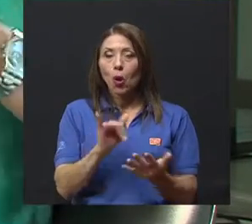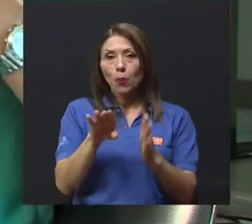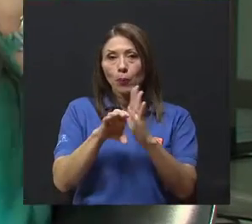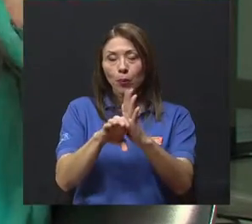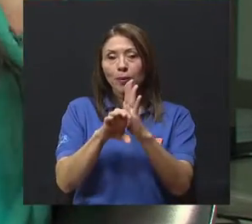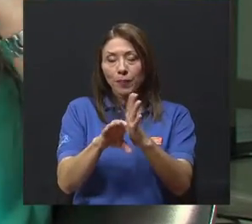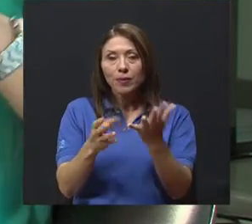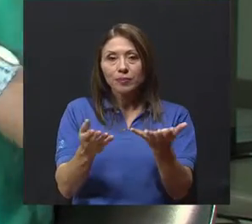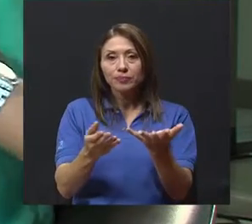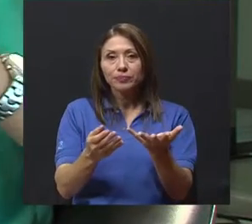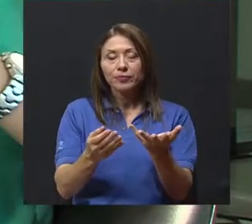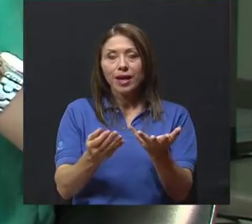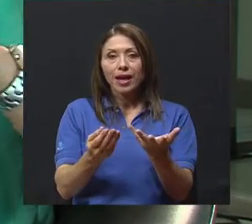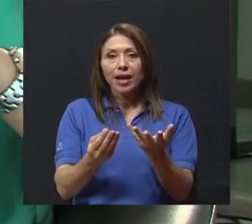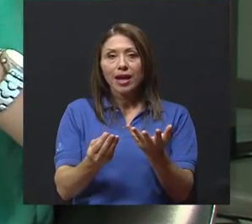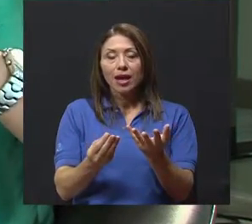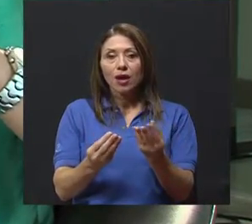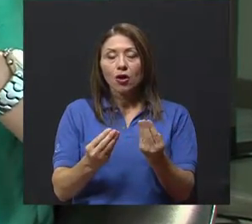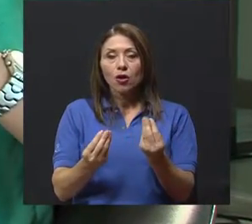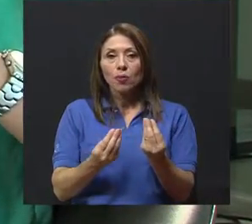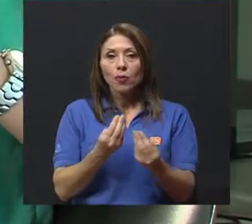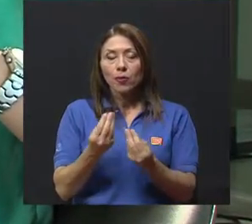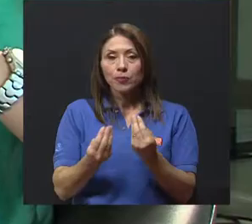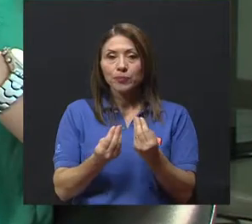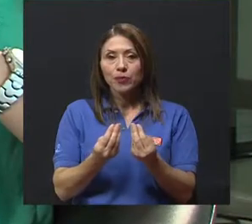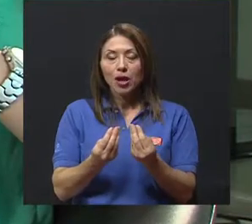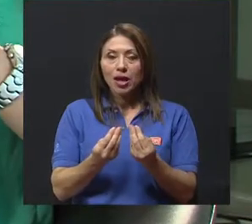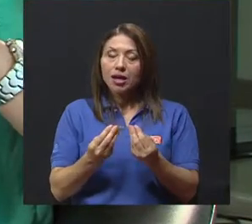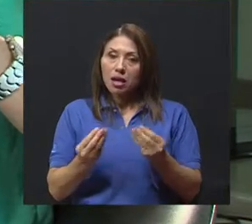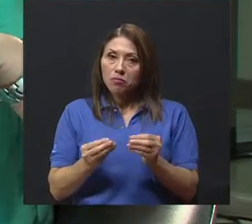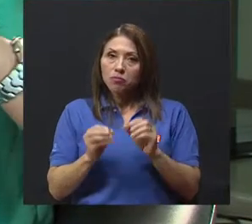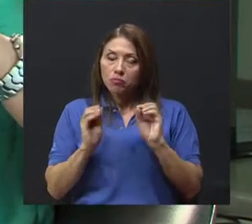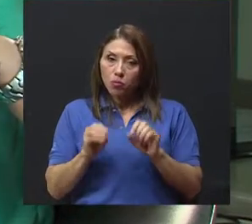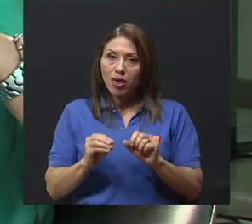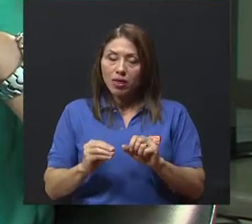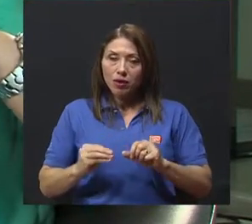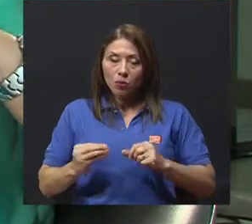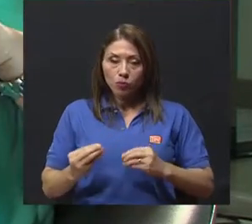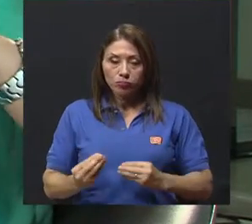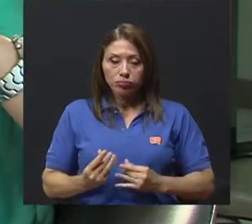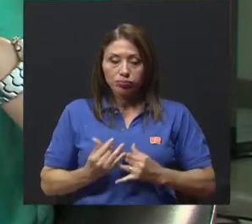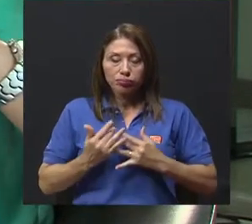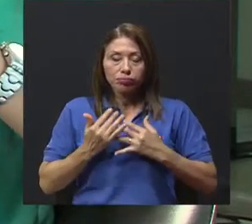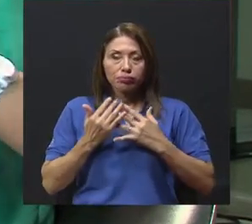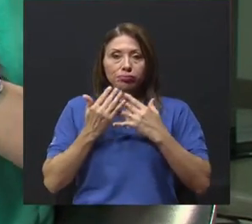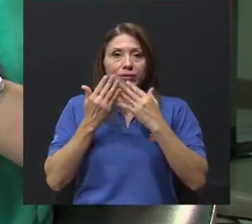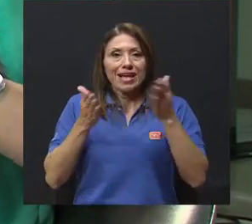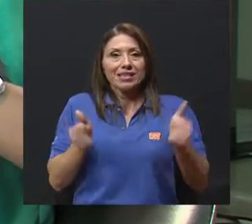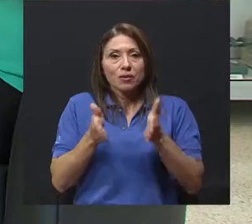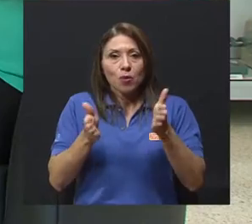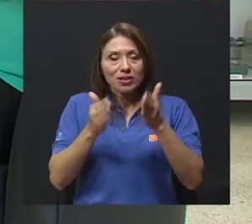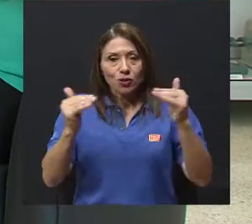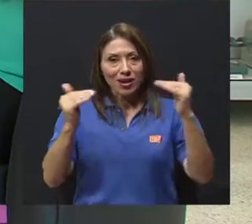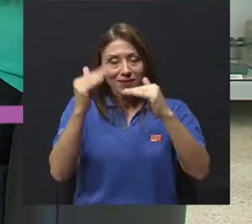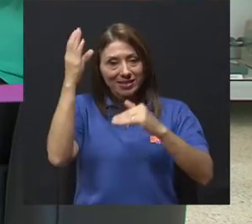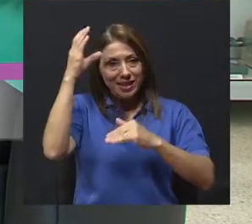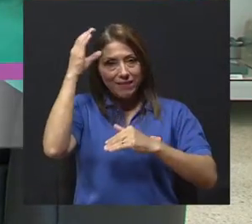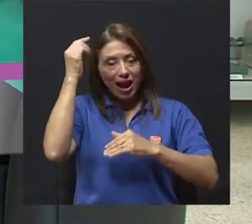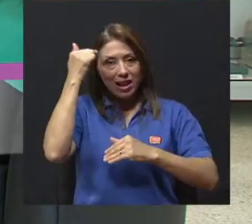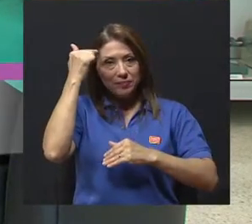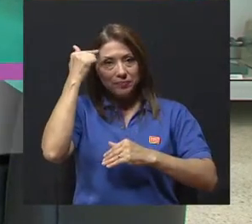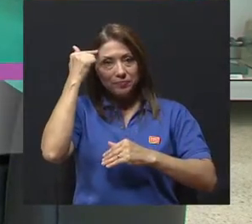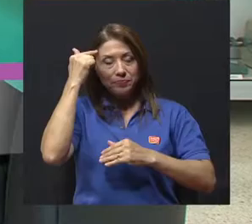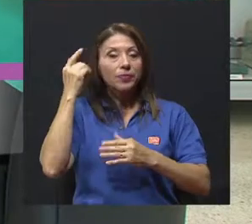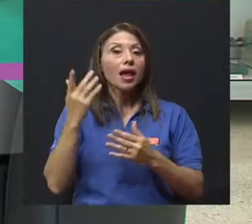señales que van para que haya una estimulación a nivel cerebral ok entonces